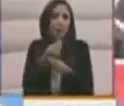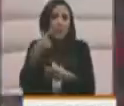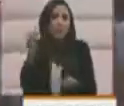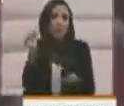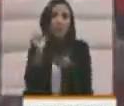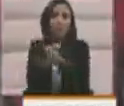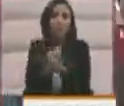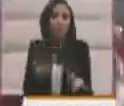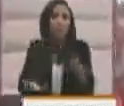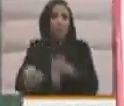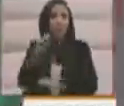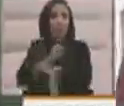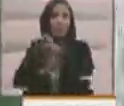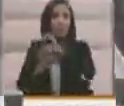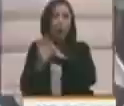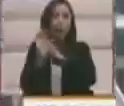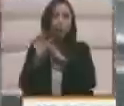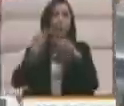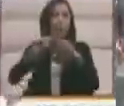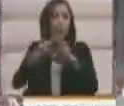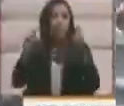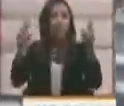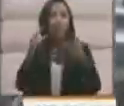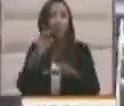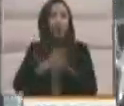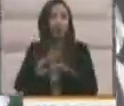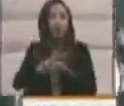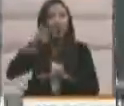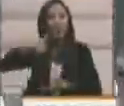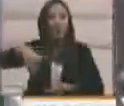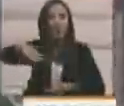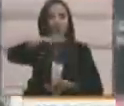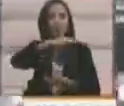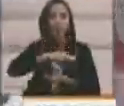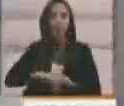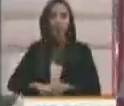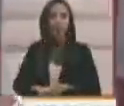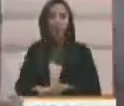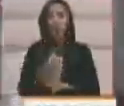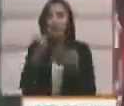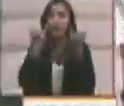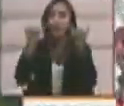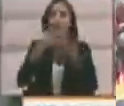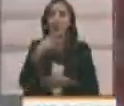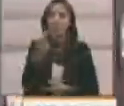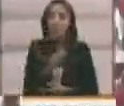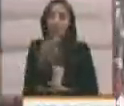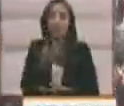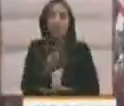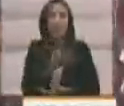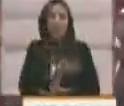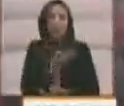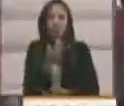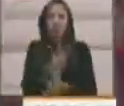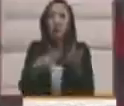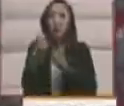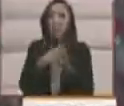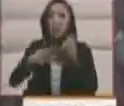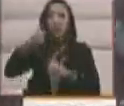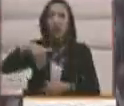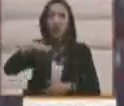defender la paz, la tranquilidad, la estabilidad política, social, económica del pueblo de